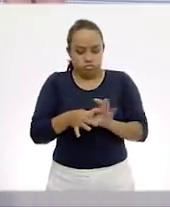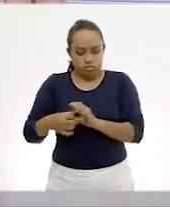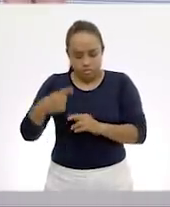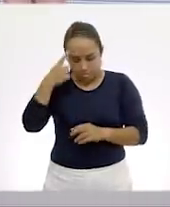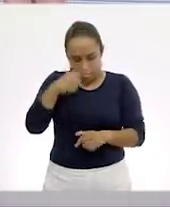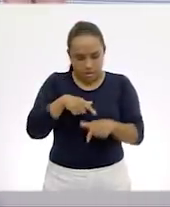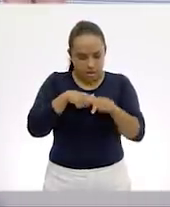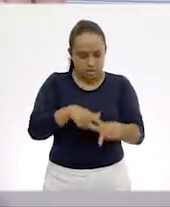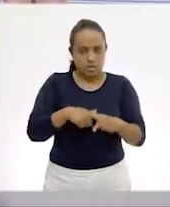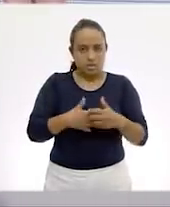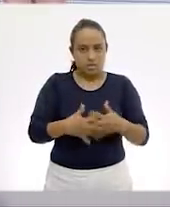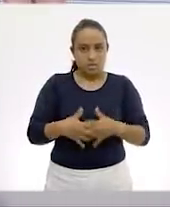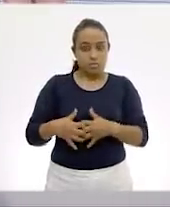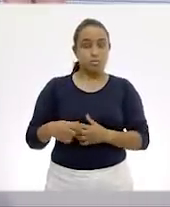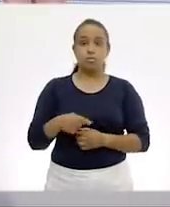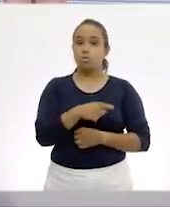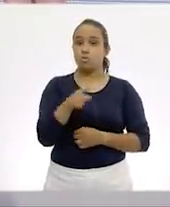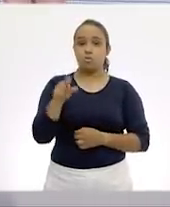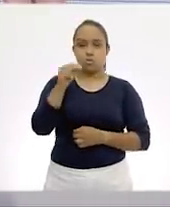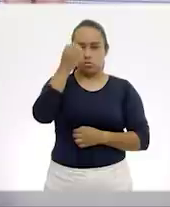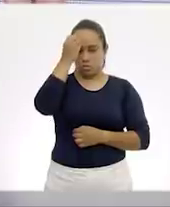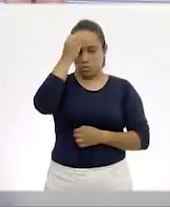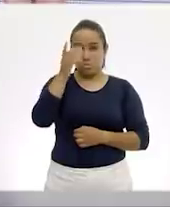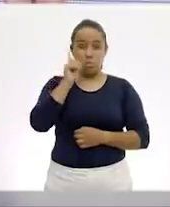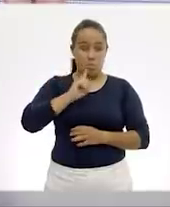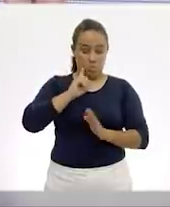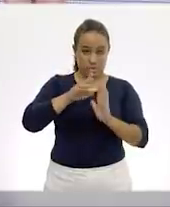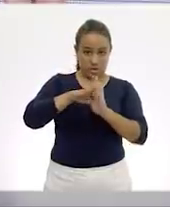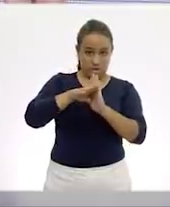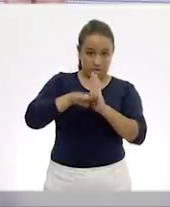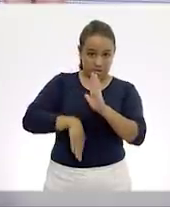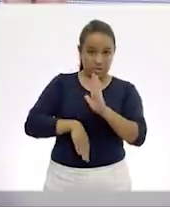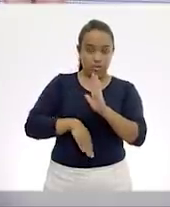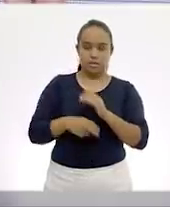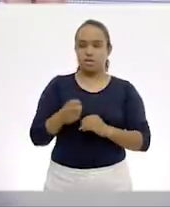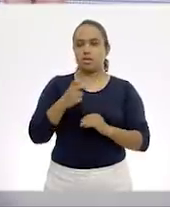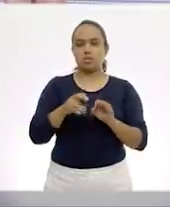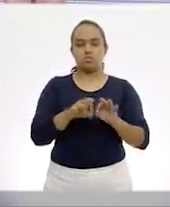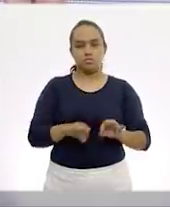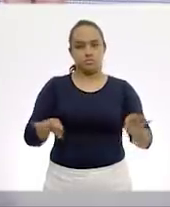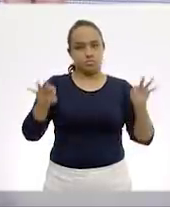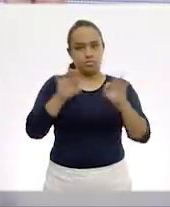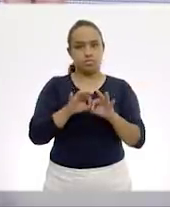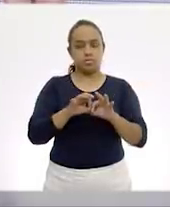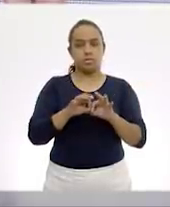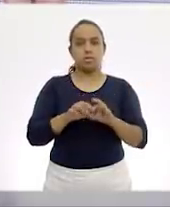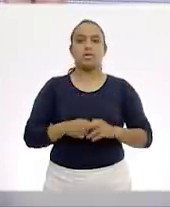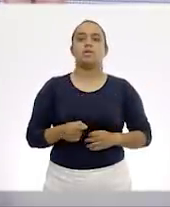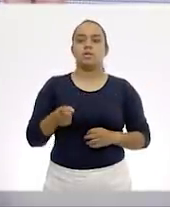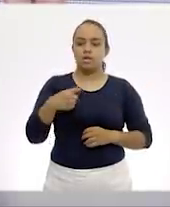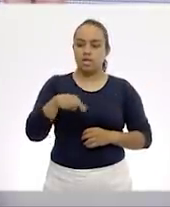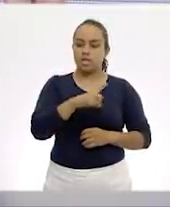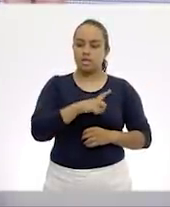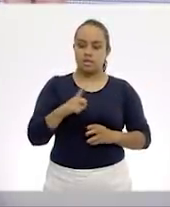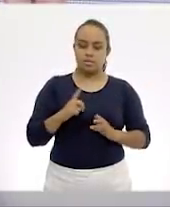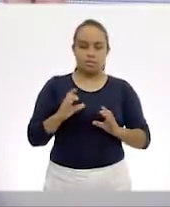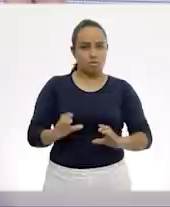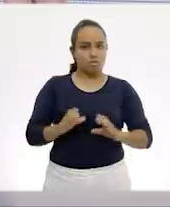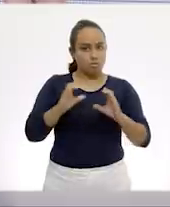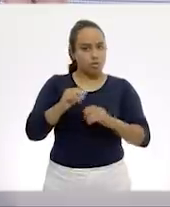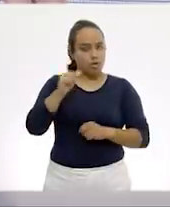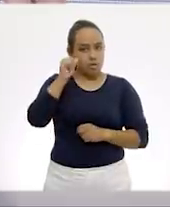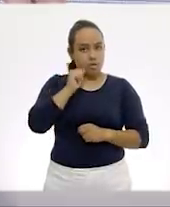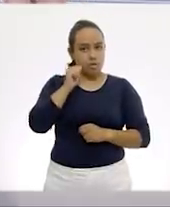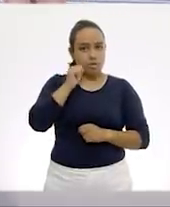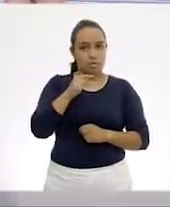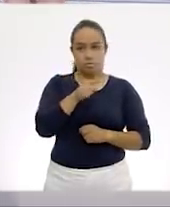funcionamiento. No olviden que el sistema sexual de las mujeres es muy importante, así que hay que cuidarlo siempre.